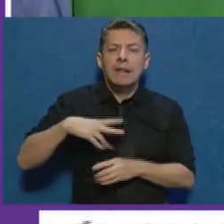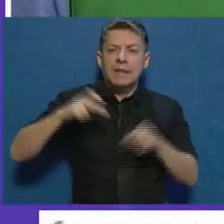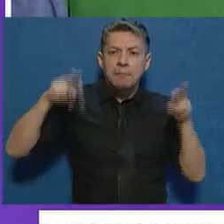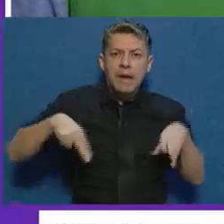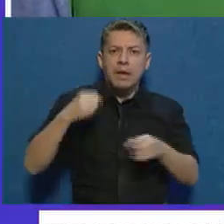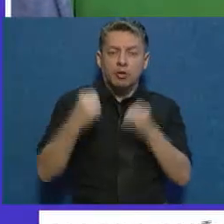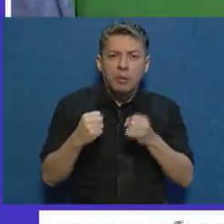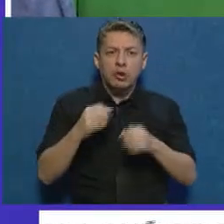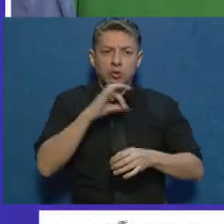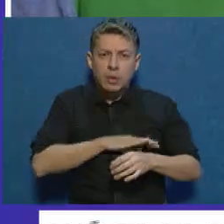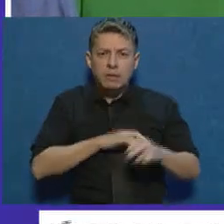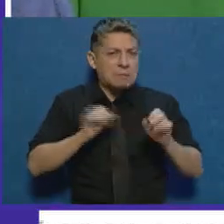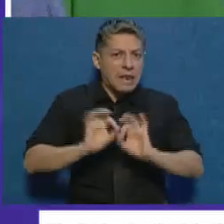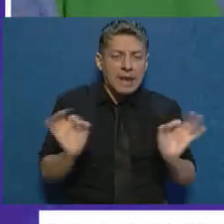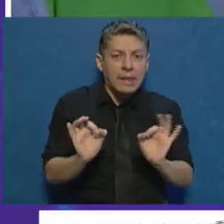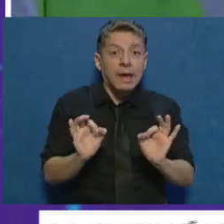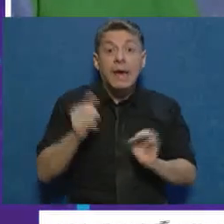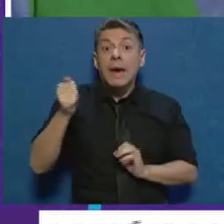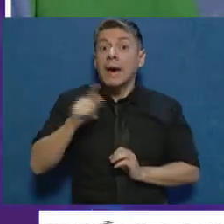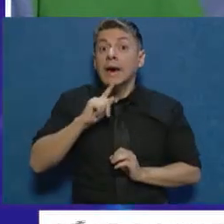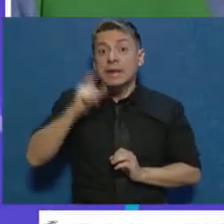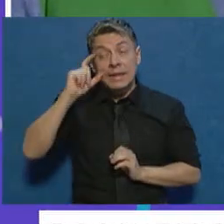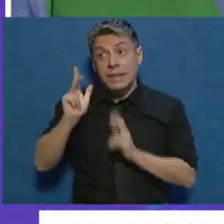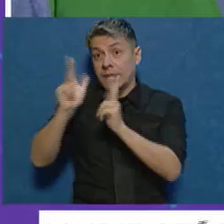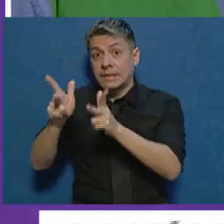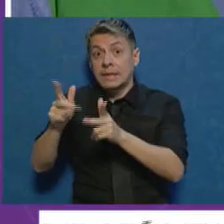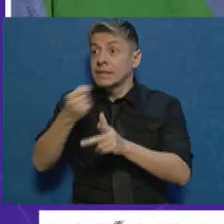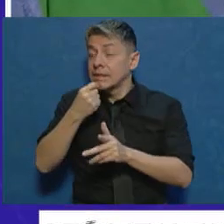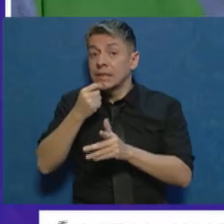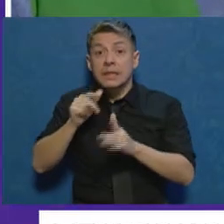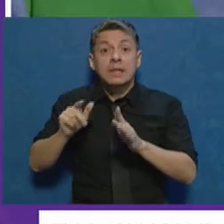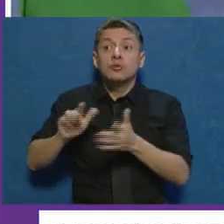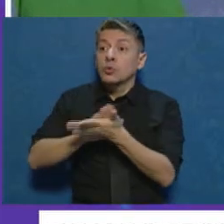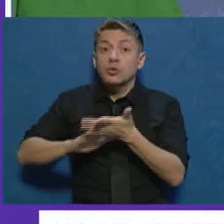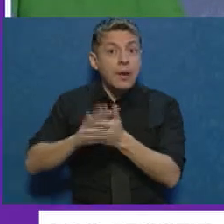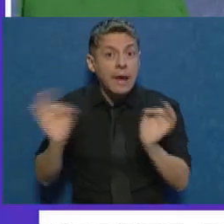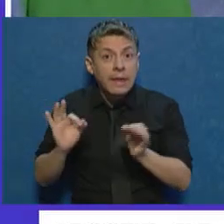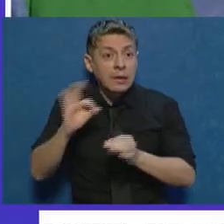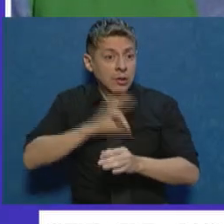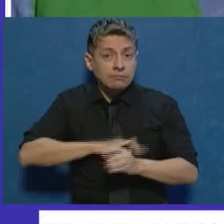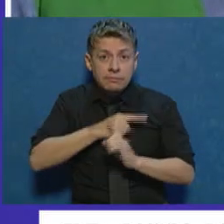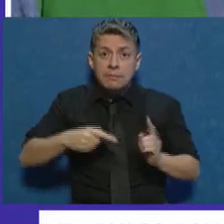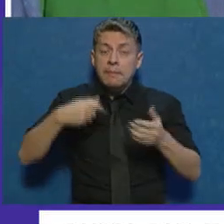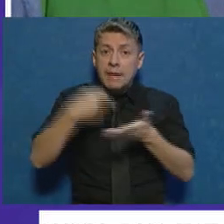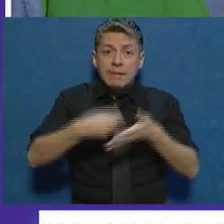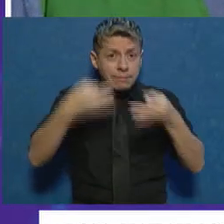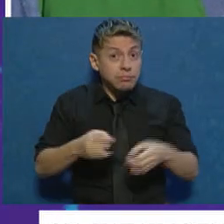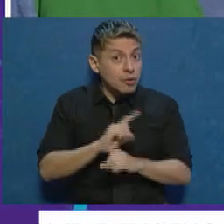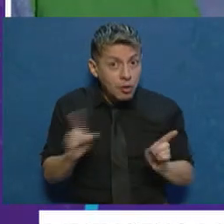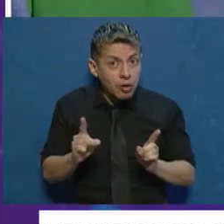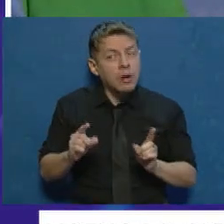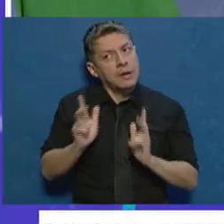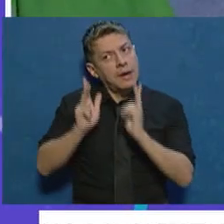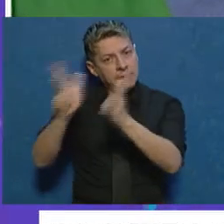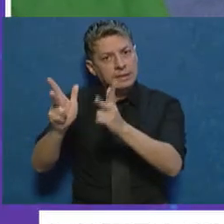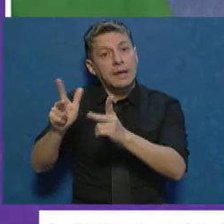teniendo. Desde ATE, si no se retrotrae esta situación y no se pague el aguinaldo en tiempo y en forma, desde ATE estamos comunicando un paro